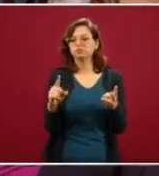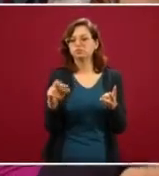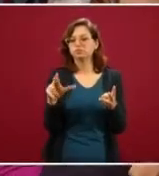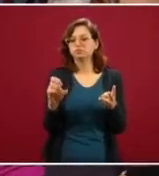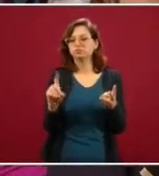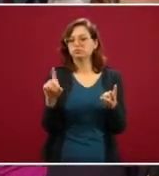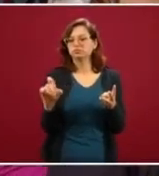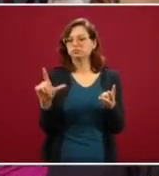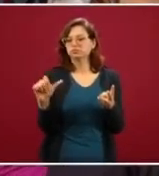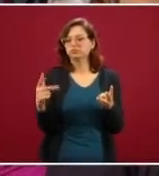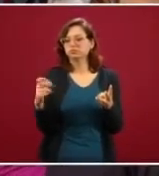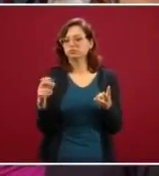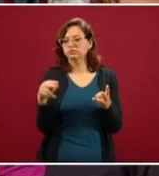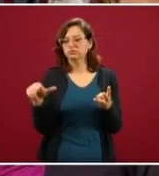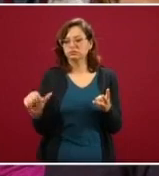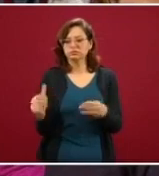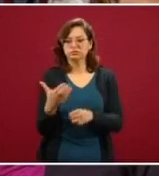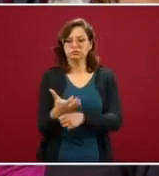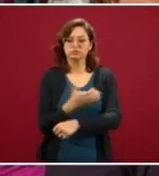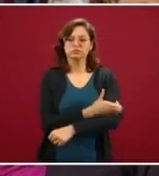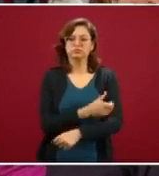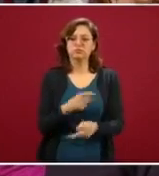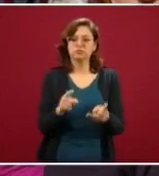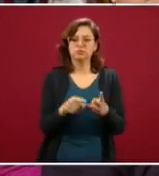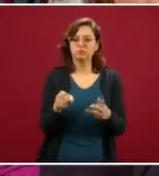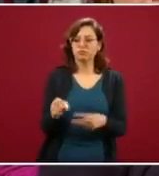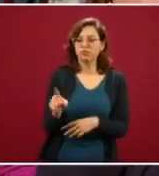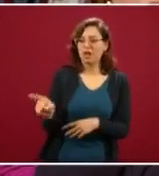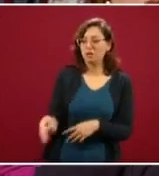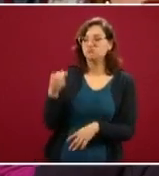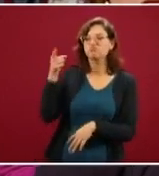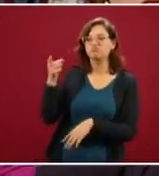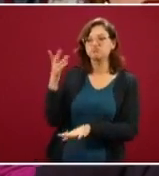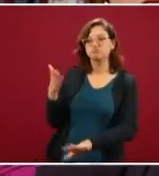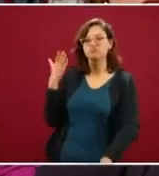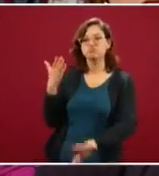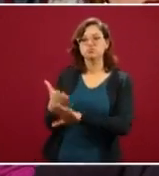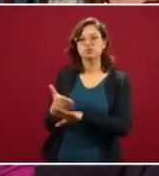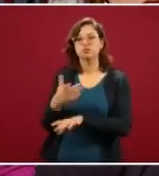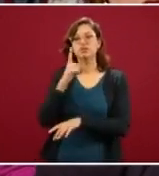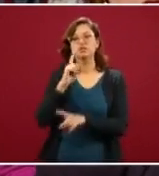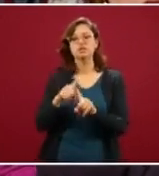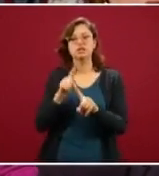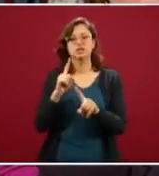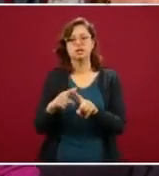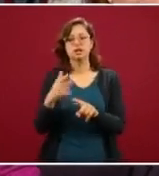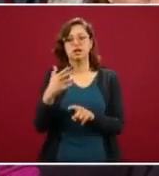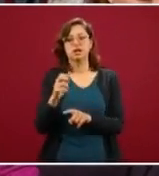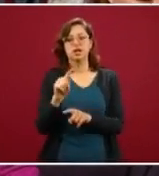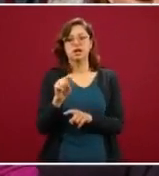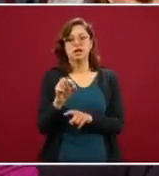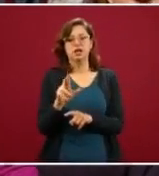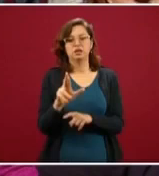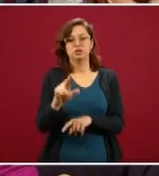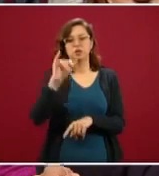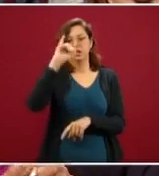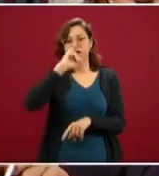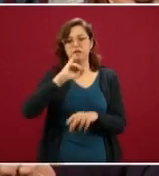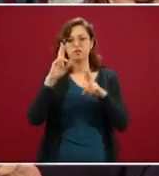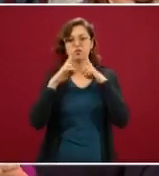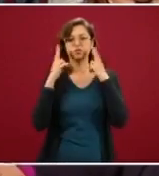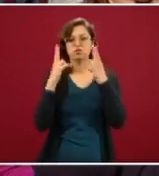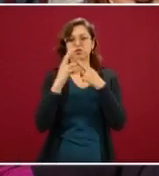y colaborador nuestro, pues ha sido amenazado e intimidado por parte de Héctor Robles Peiró, quien es jefe de la unidad